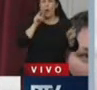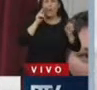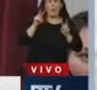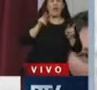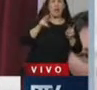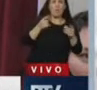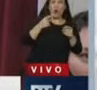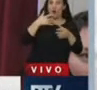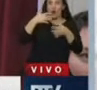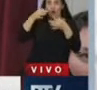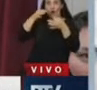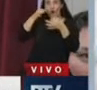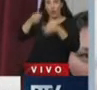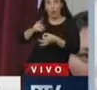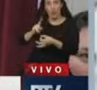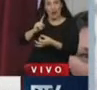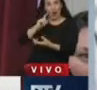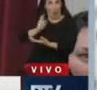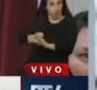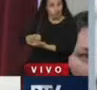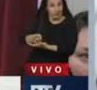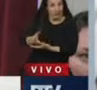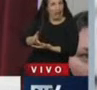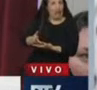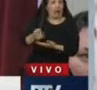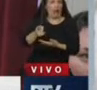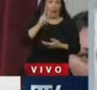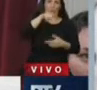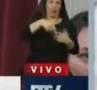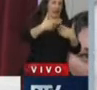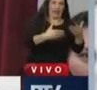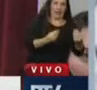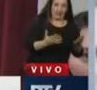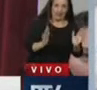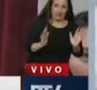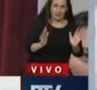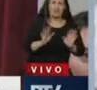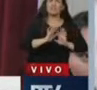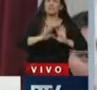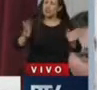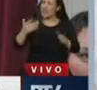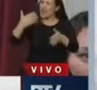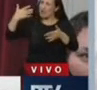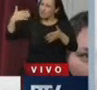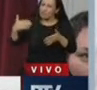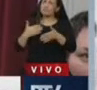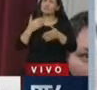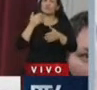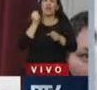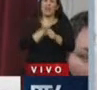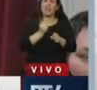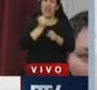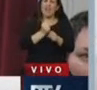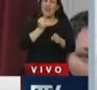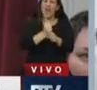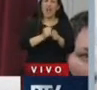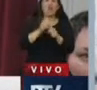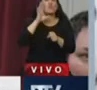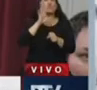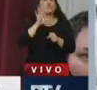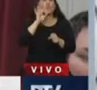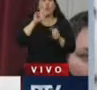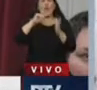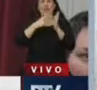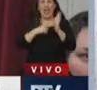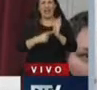poner límites, que tiene que controlar que no gasten de más, que no aumenten los impuestos, que algún tipo de beneficios vengan también para la clase media y no